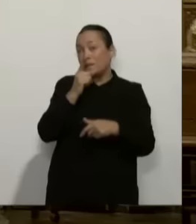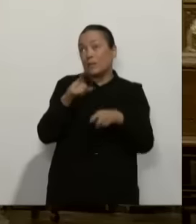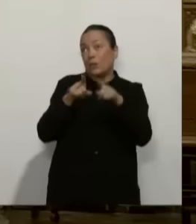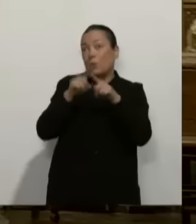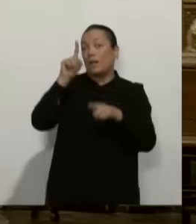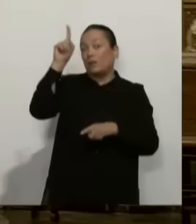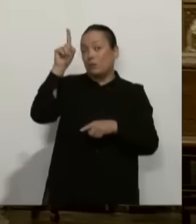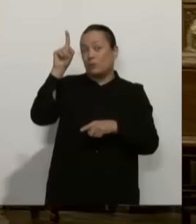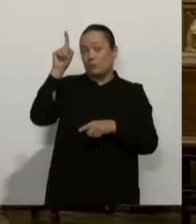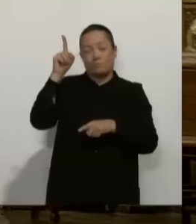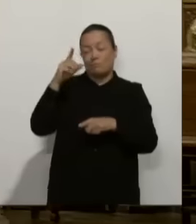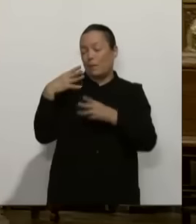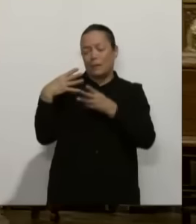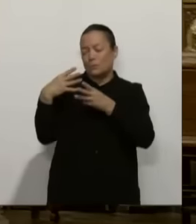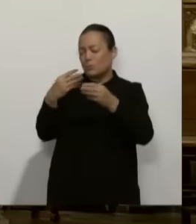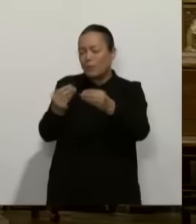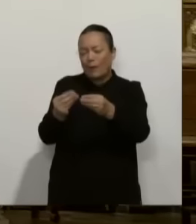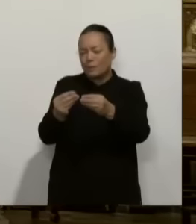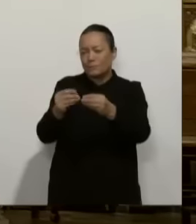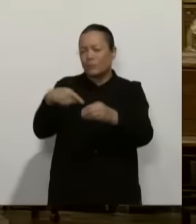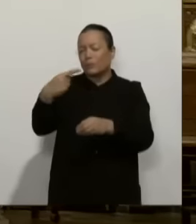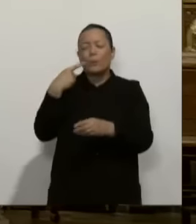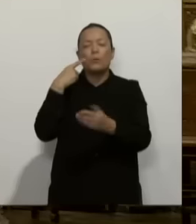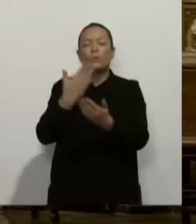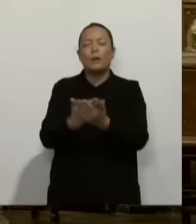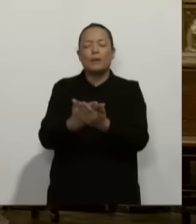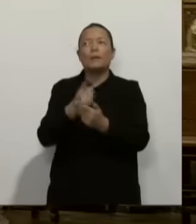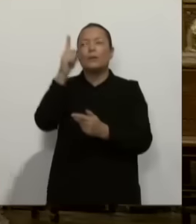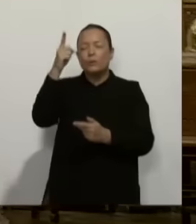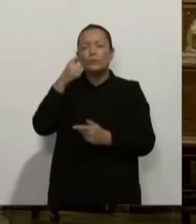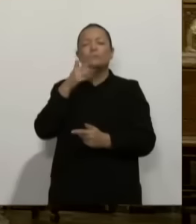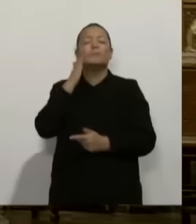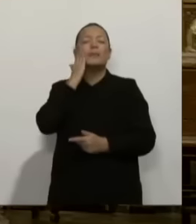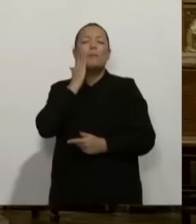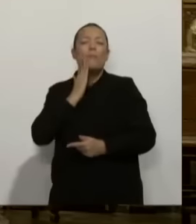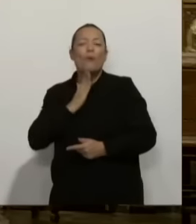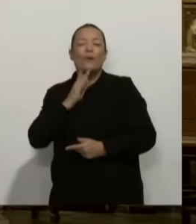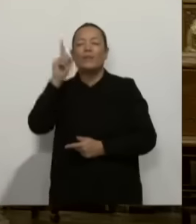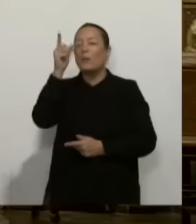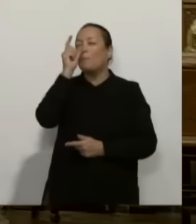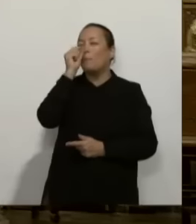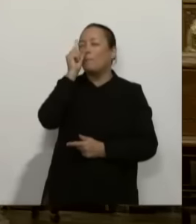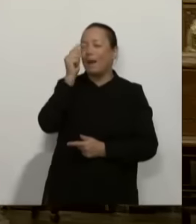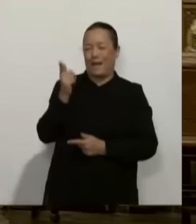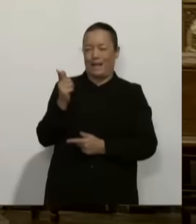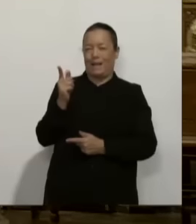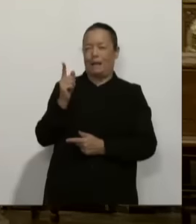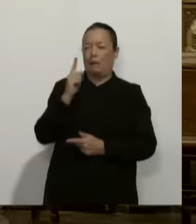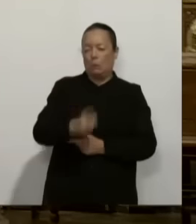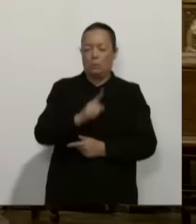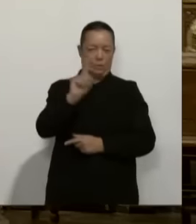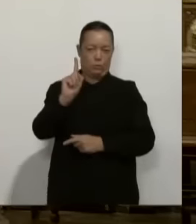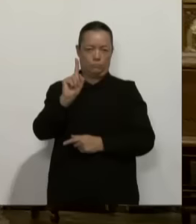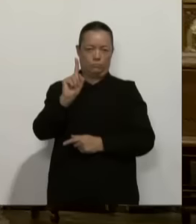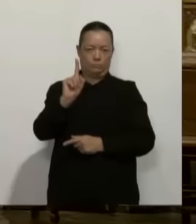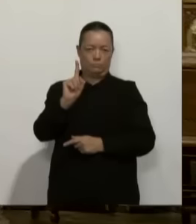es también con nuestras actitudes y nuestra vida mostrarles que Dios es pura ternura, el Dios papá, el Dios que no juzga, el